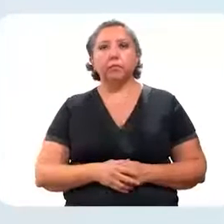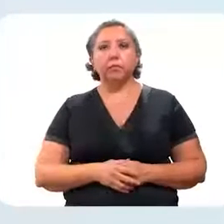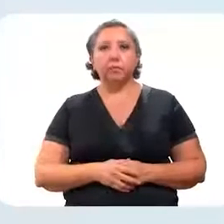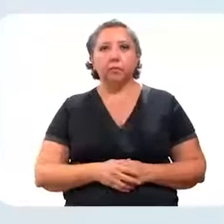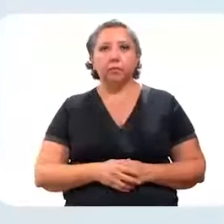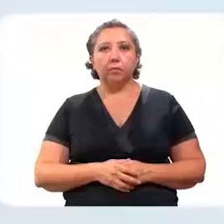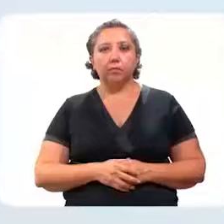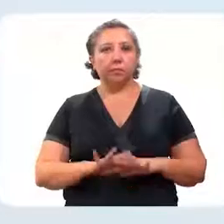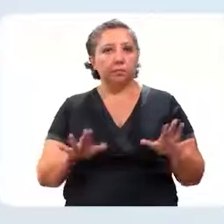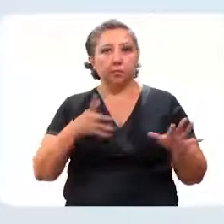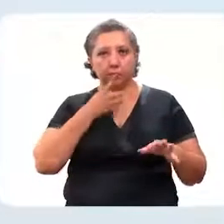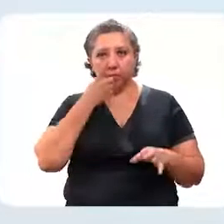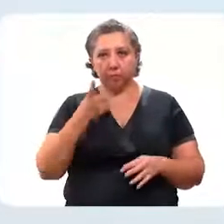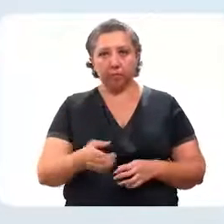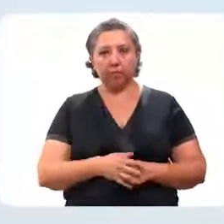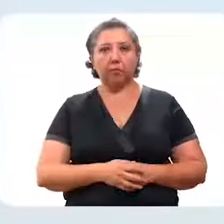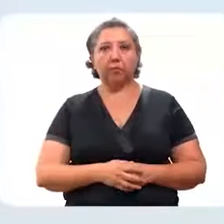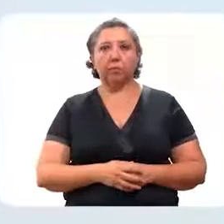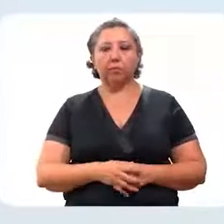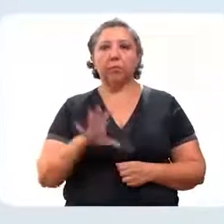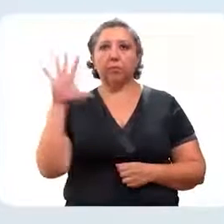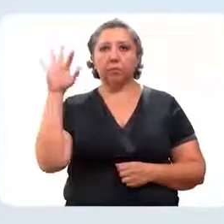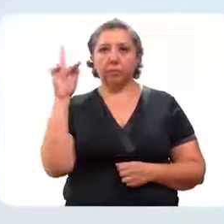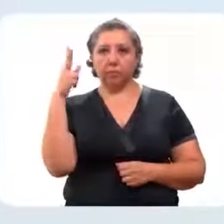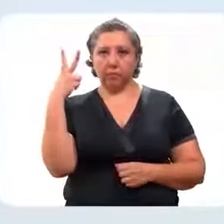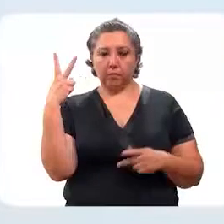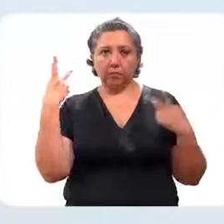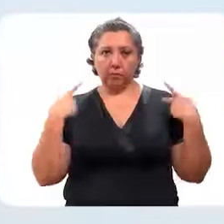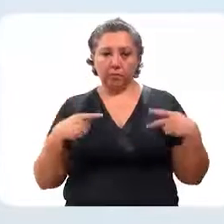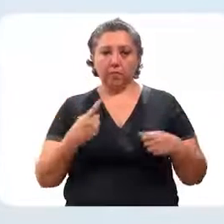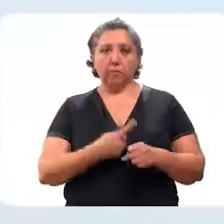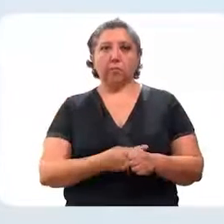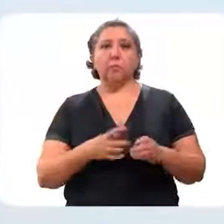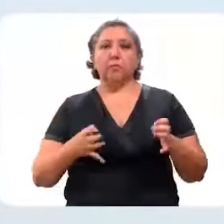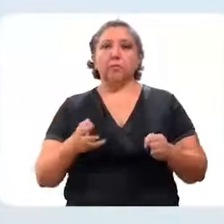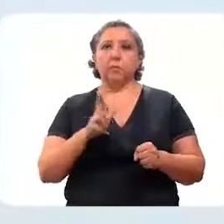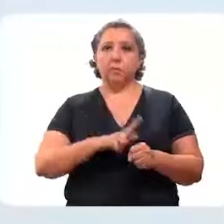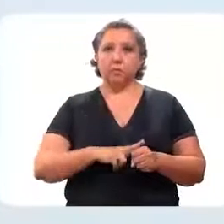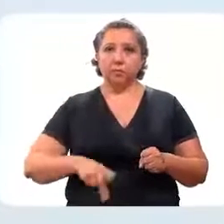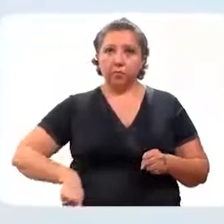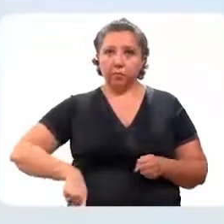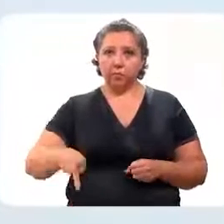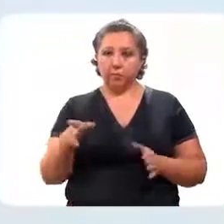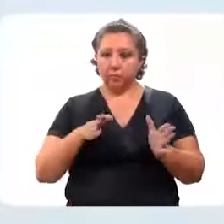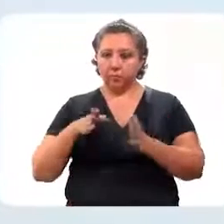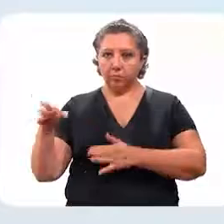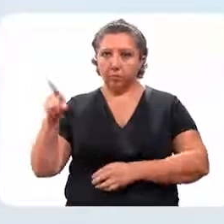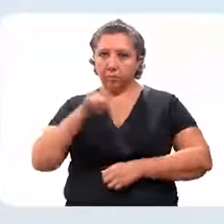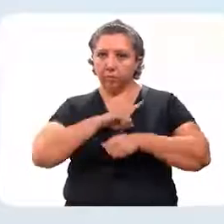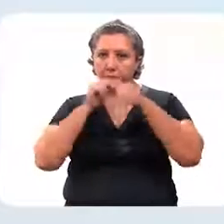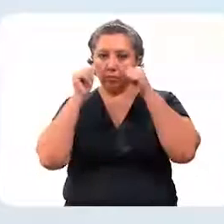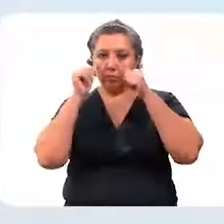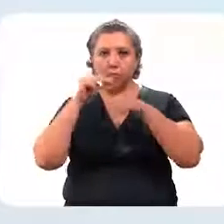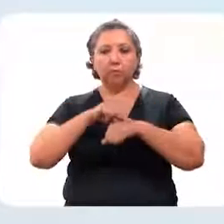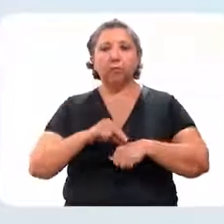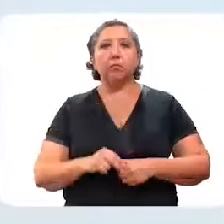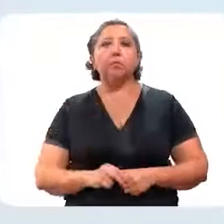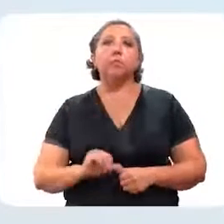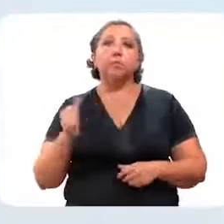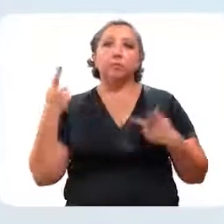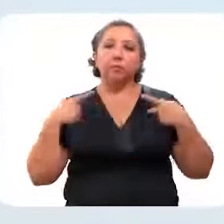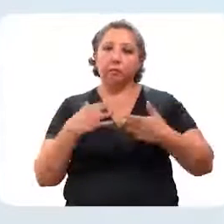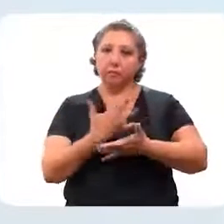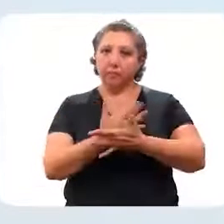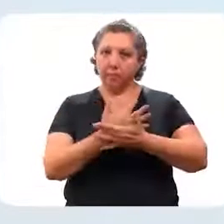leves. Como ya se mencionó, 42 de los casos positivos están en hospitales públicos y en aislamiento total.